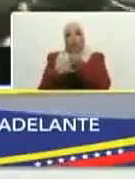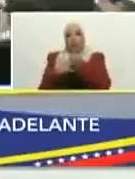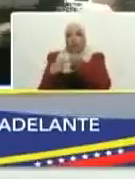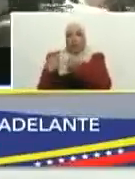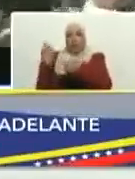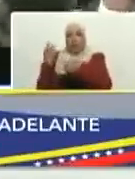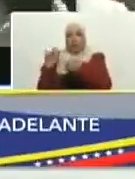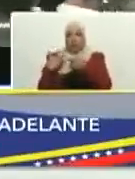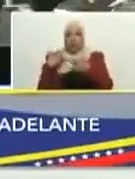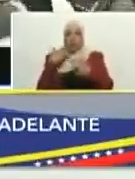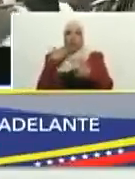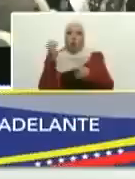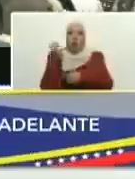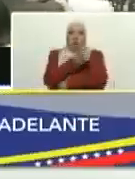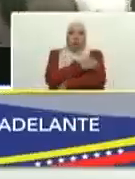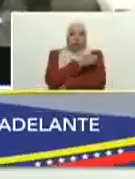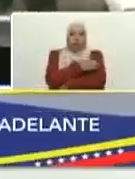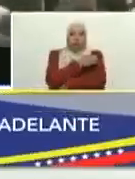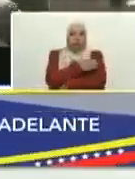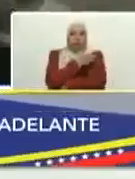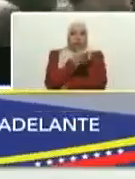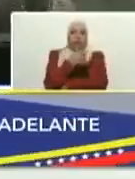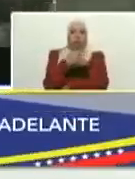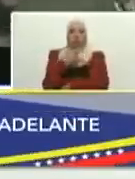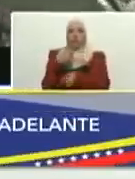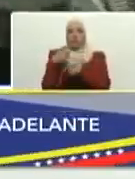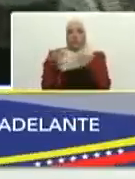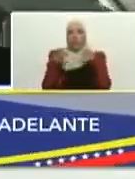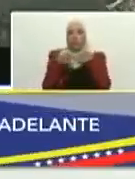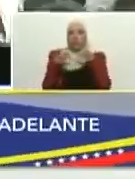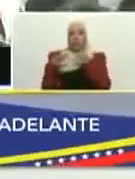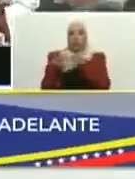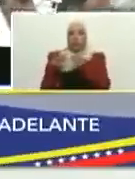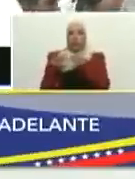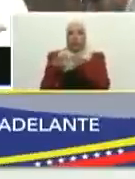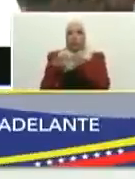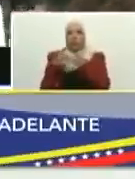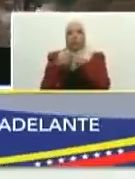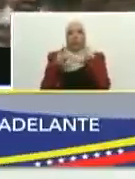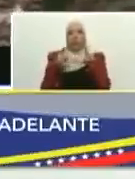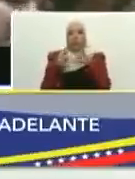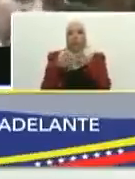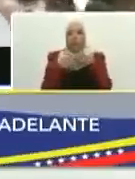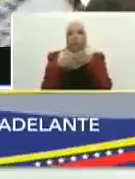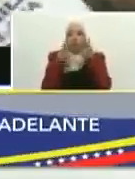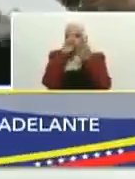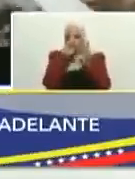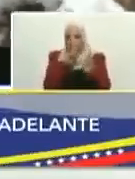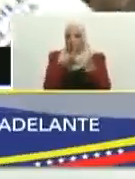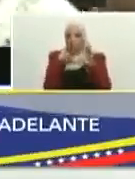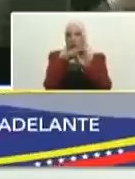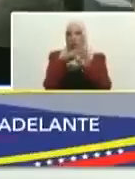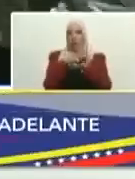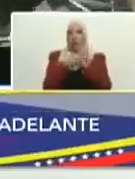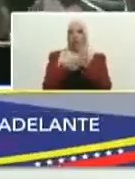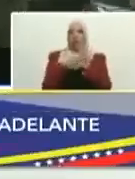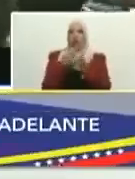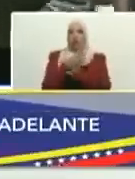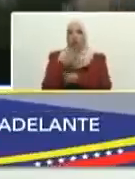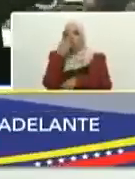que esa derecha que empezaba a ser oposición y que el imperialismo iba a respetar las reglas de juego, lo